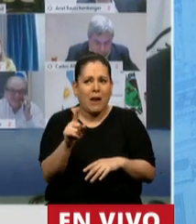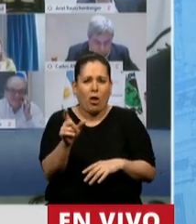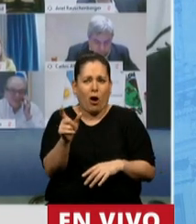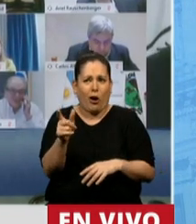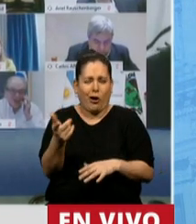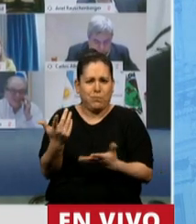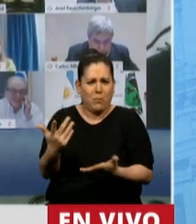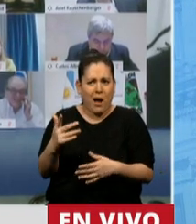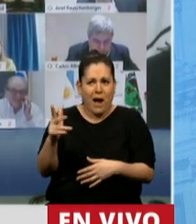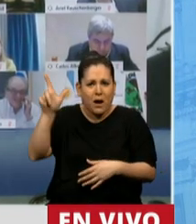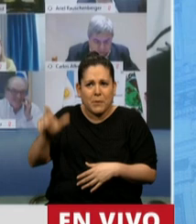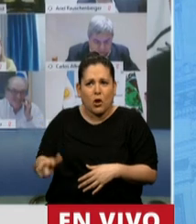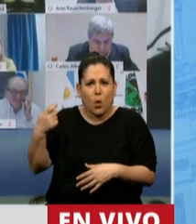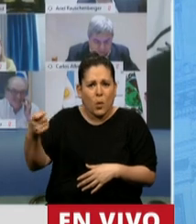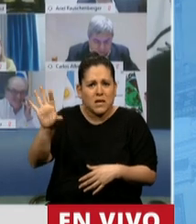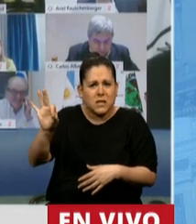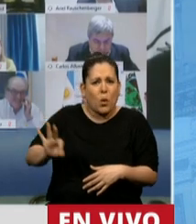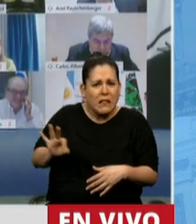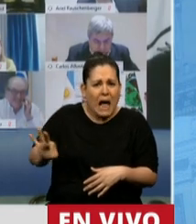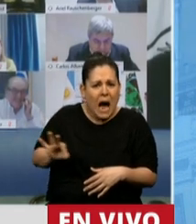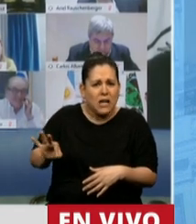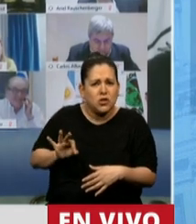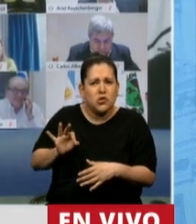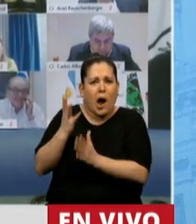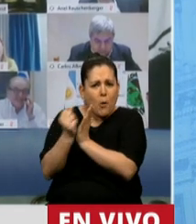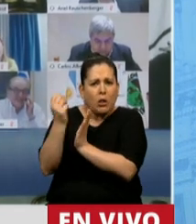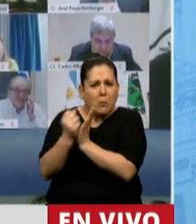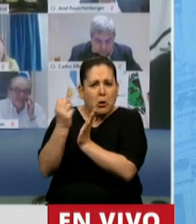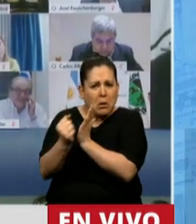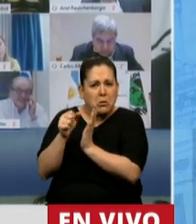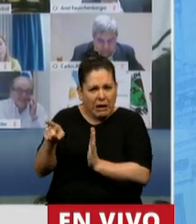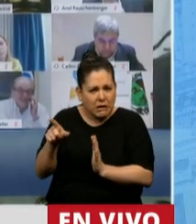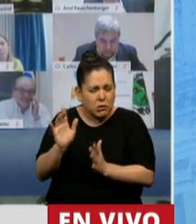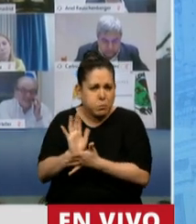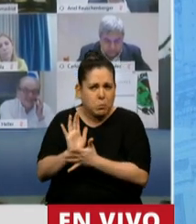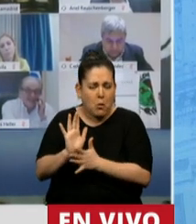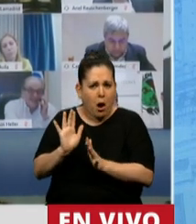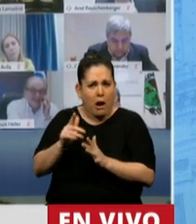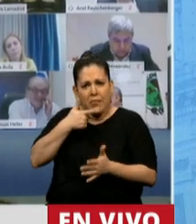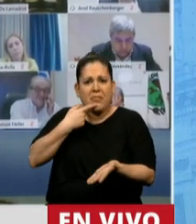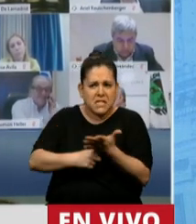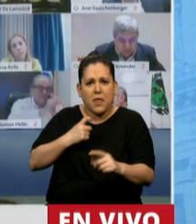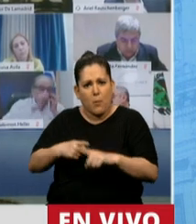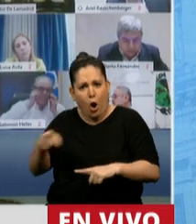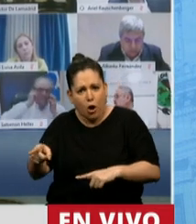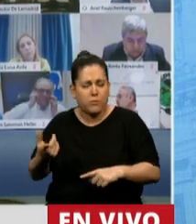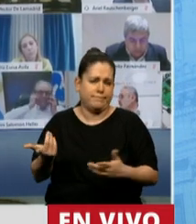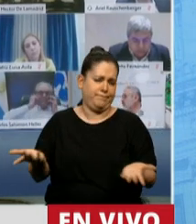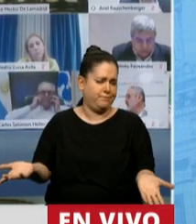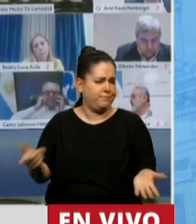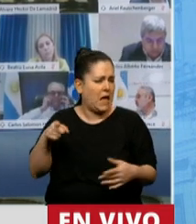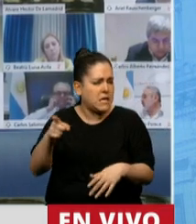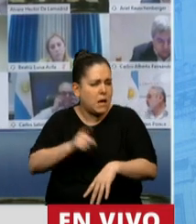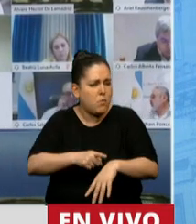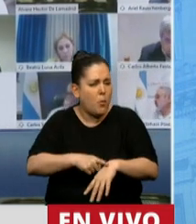jubilado que aportó por más de 50 años como es mi caso 50 y pico de años eso es concesión graciosa esa facultad obviamente se ejerció en